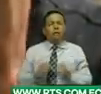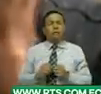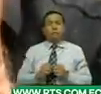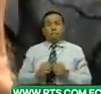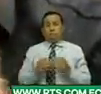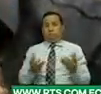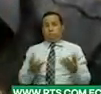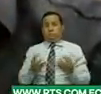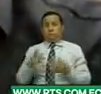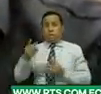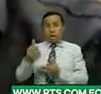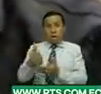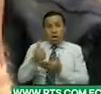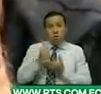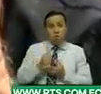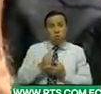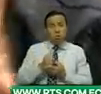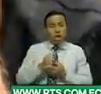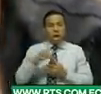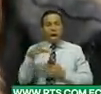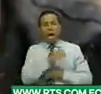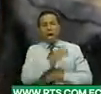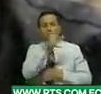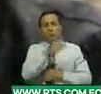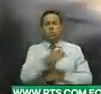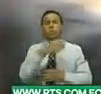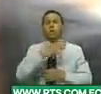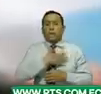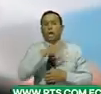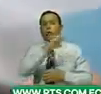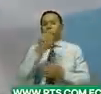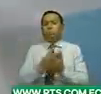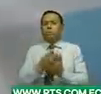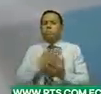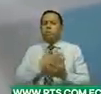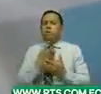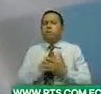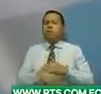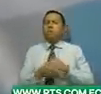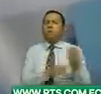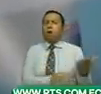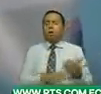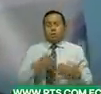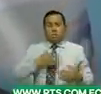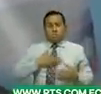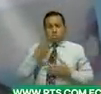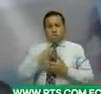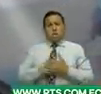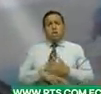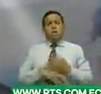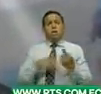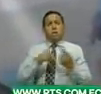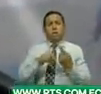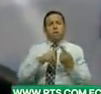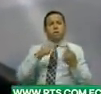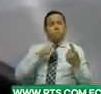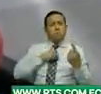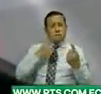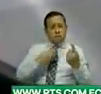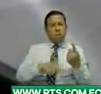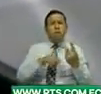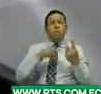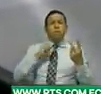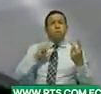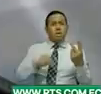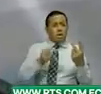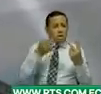que se esclarezca el asesinato de mi hijo. Hoy han quitado la vida de mi hijo y de mi nieta, y eso no debe quedar en la